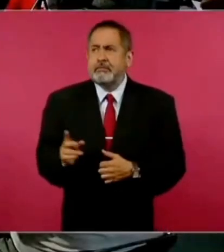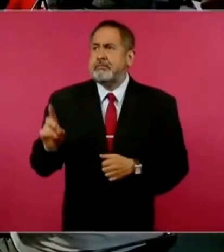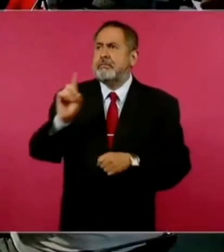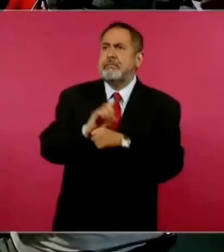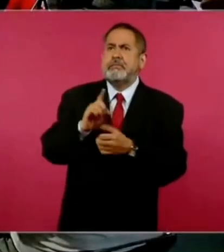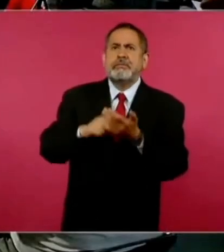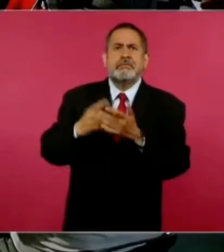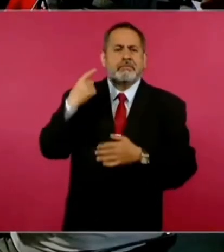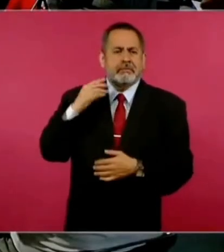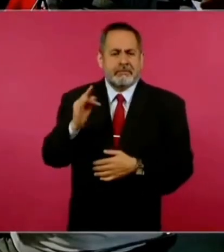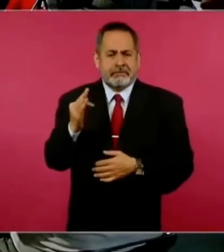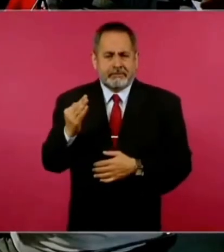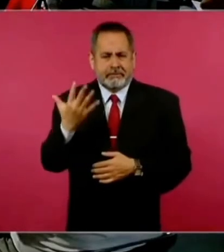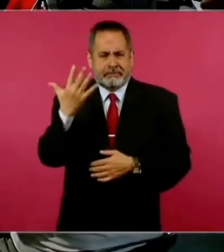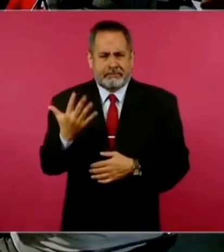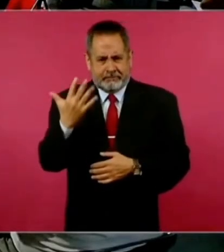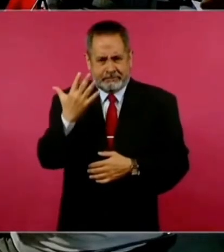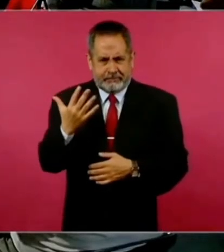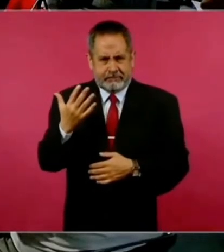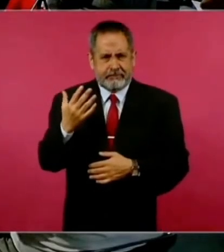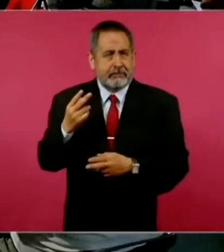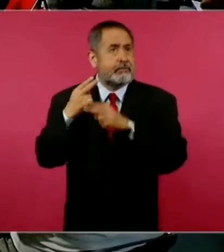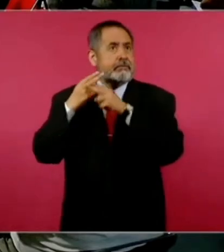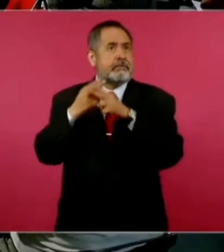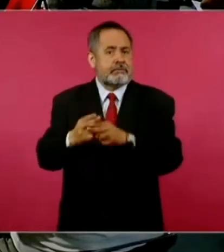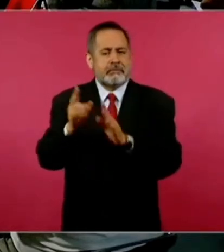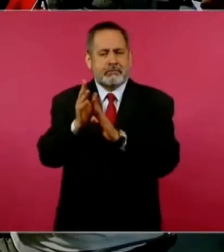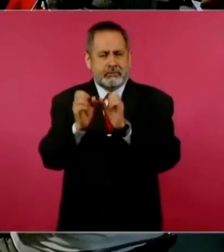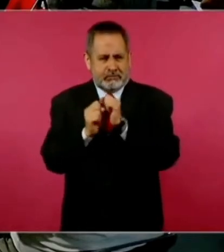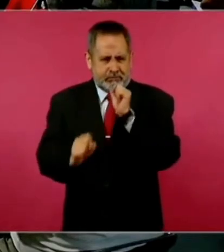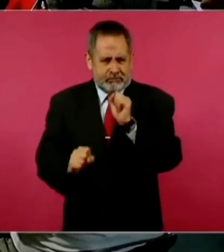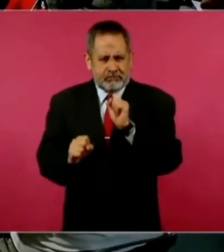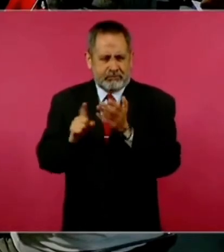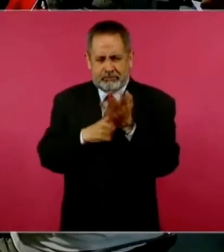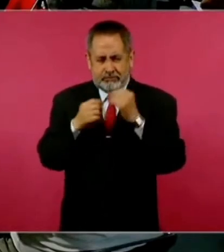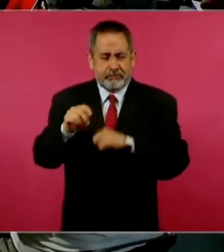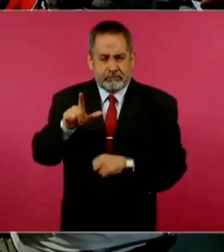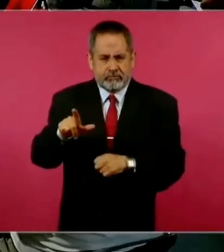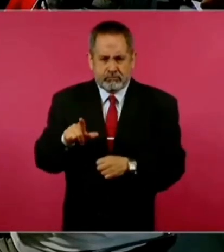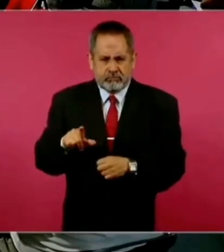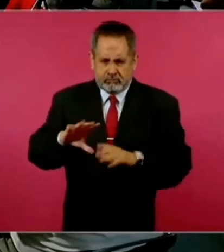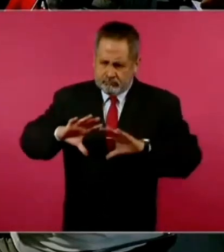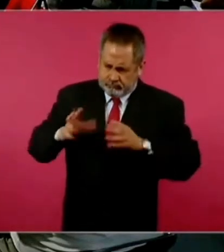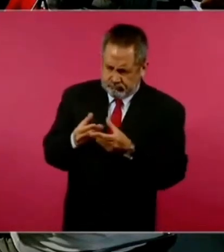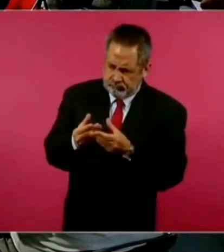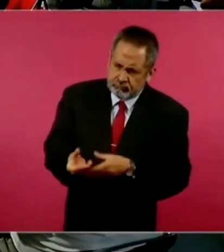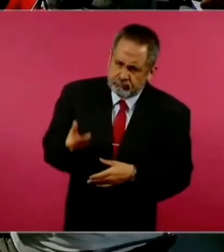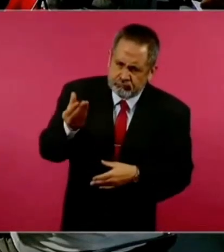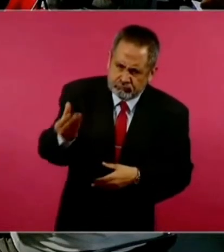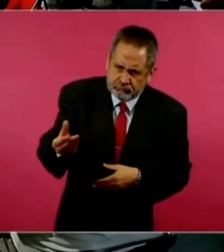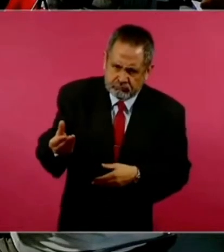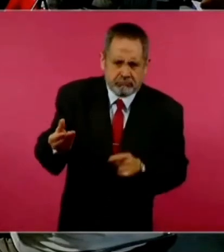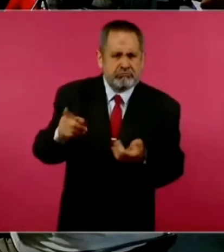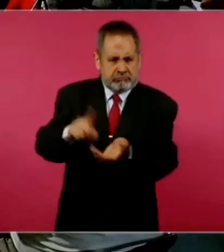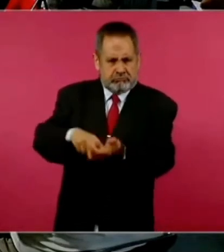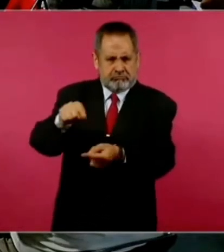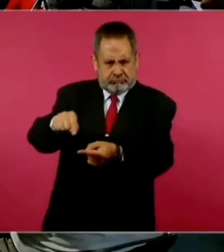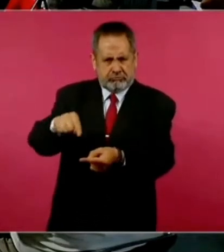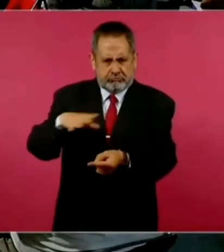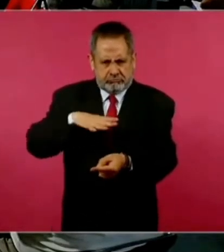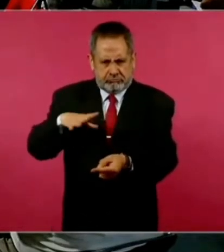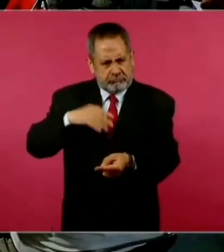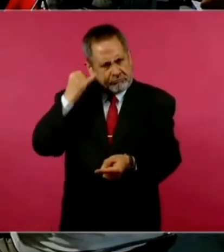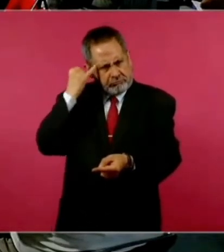febrero, aniversario de la Constitución del 17. Y ahí va esa iniciativa. Y además,